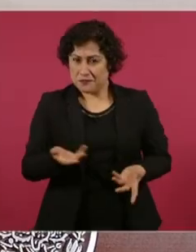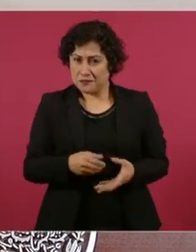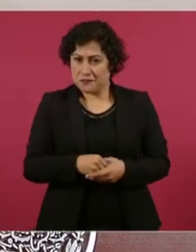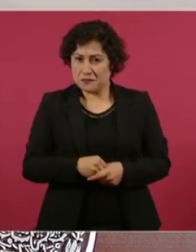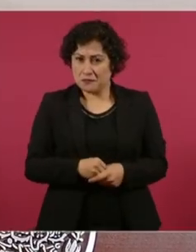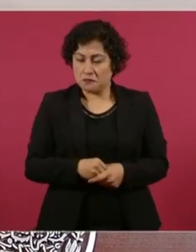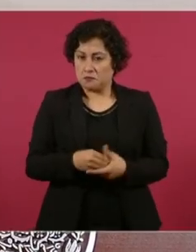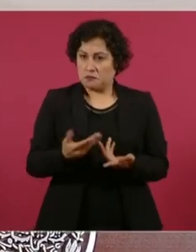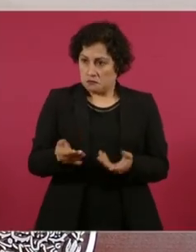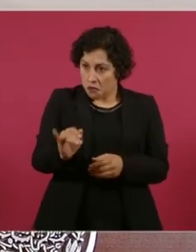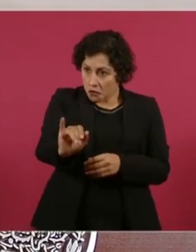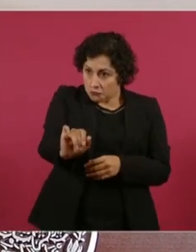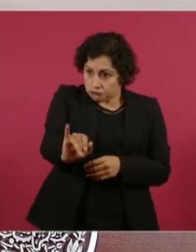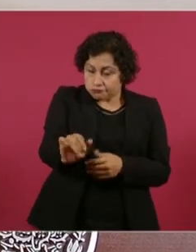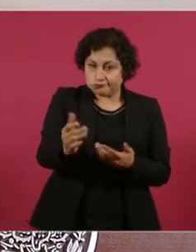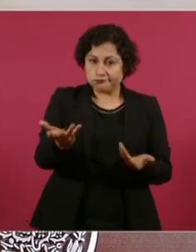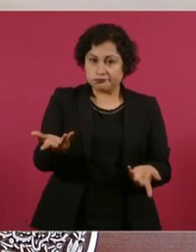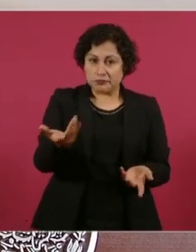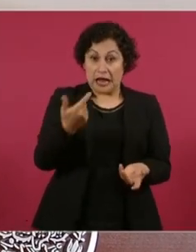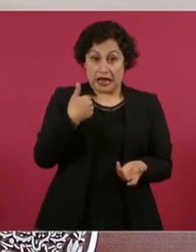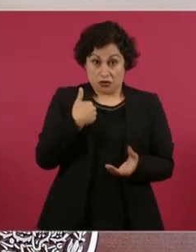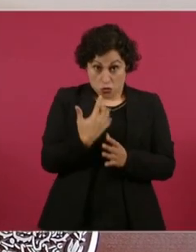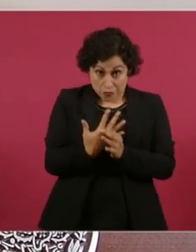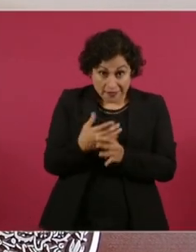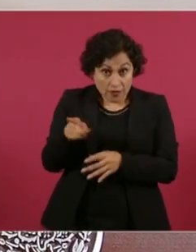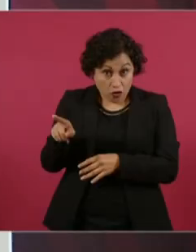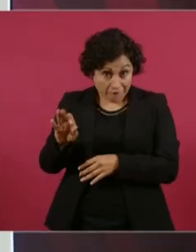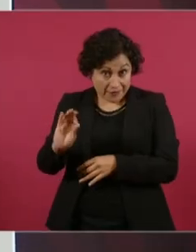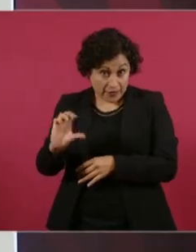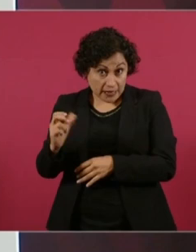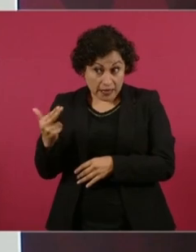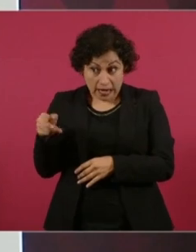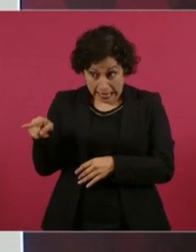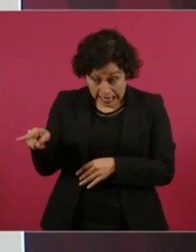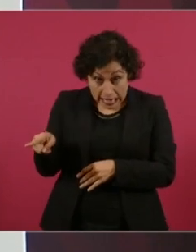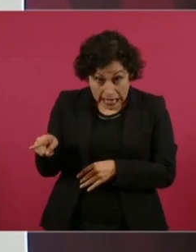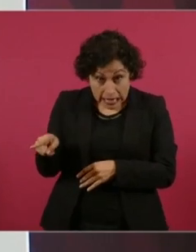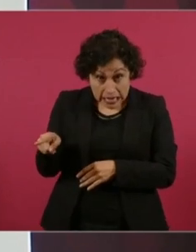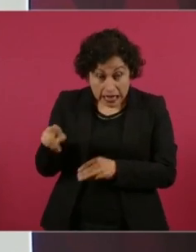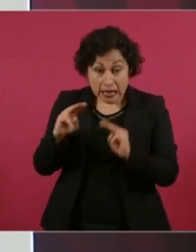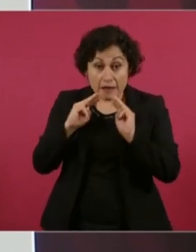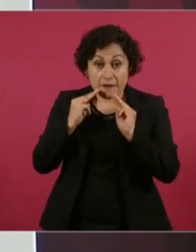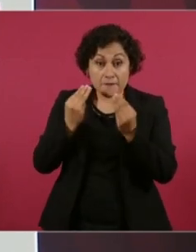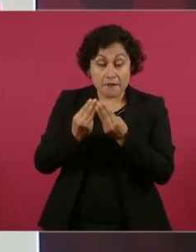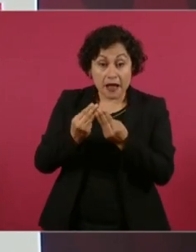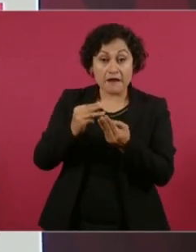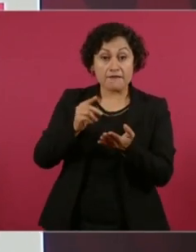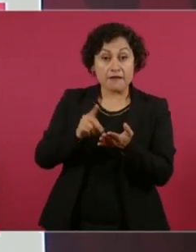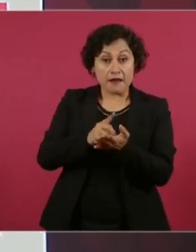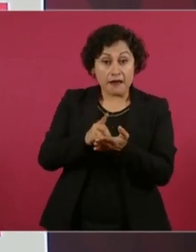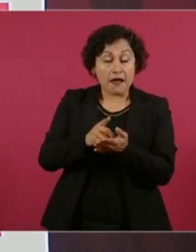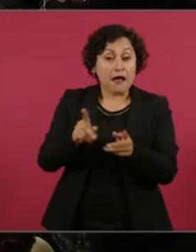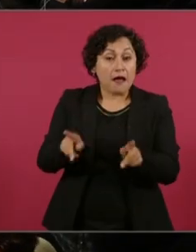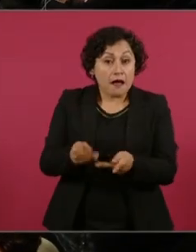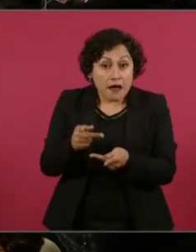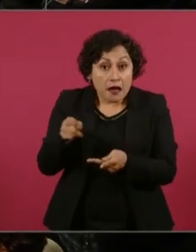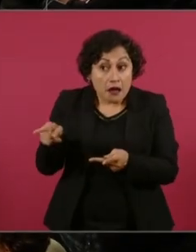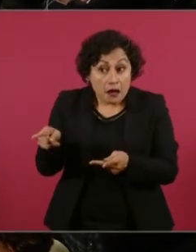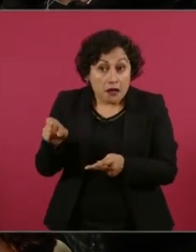y no estoy diciendo que Calderón sea narcotraficante, pero sí hubo con Calderón